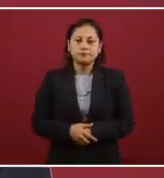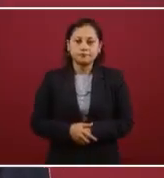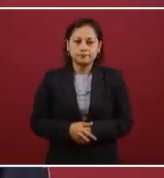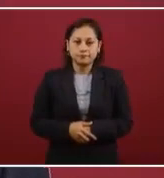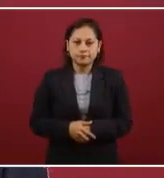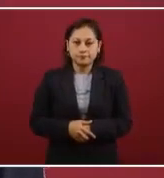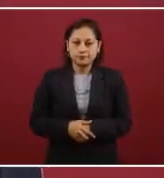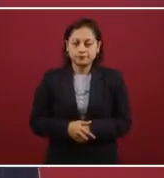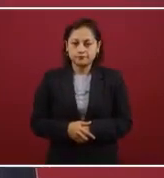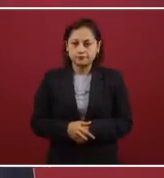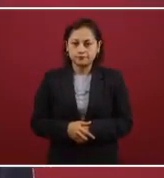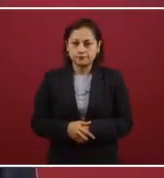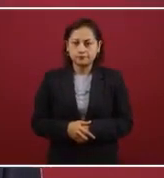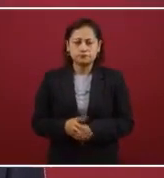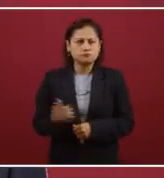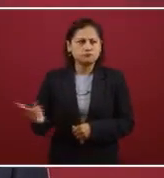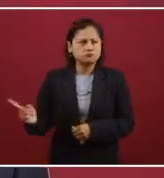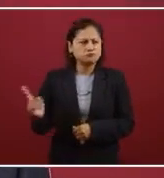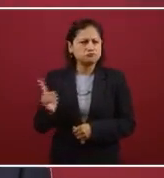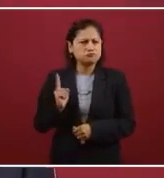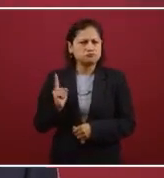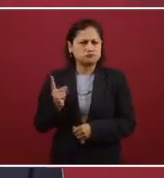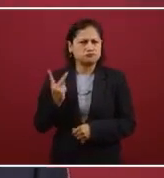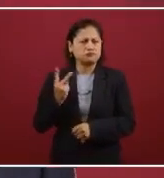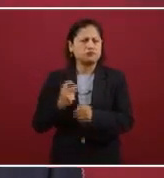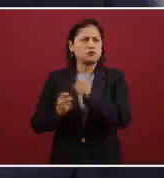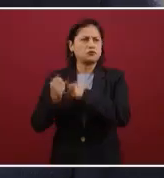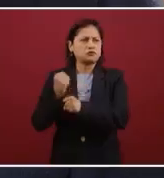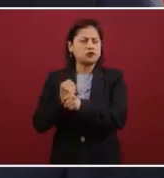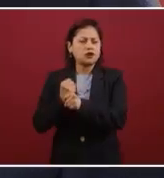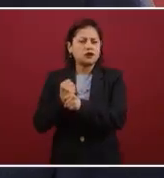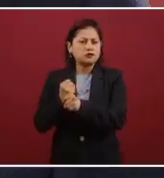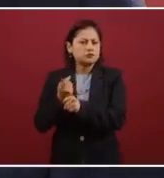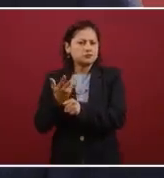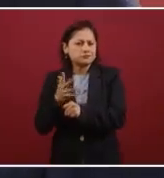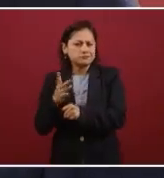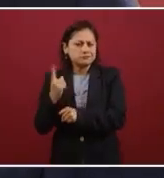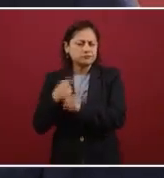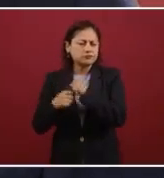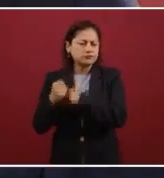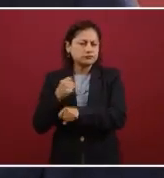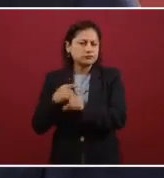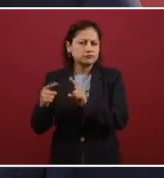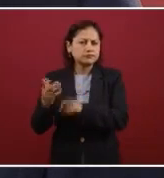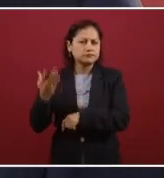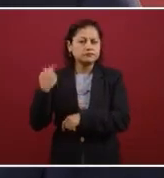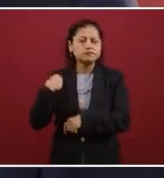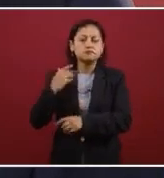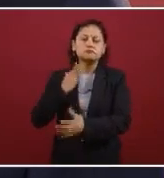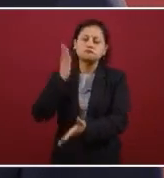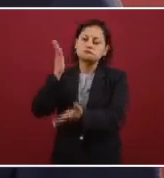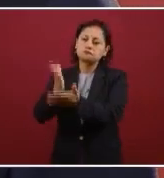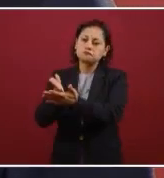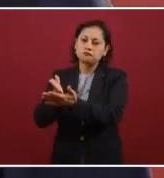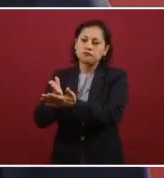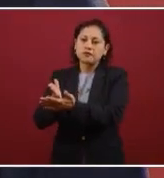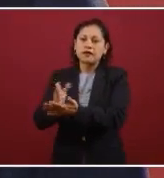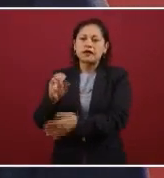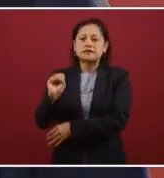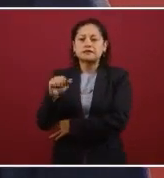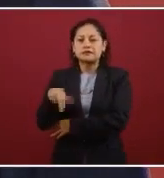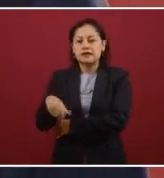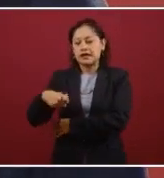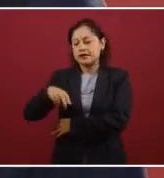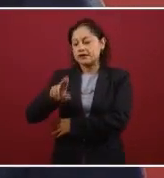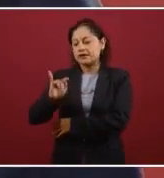hace como 2 años, año y medio, en una gira allá por San Quintín. Me